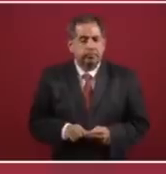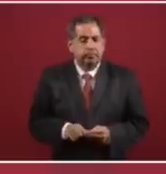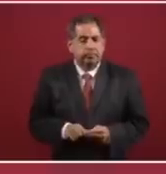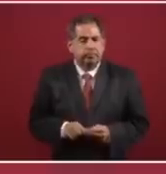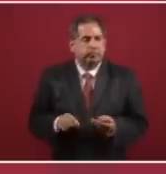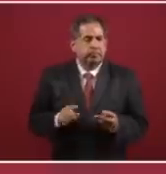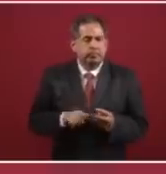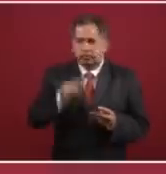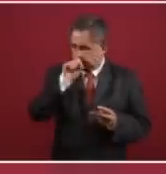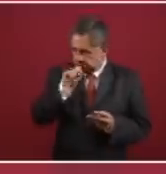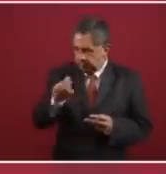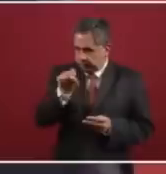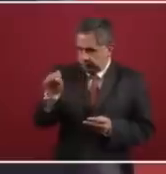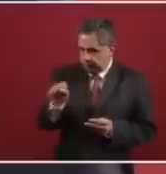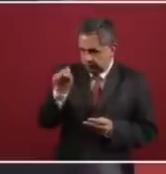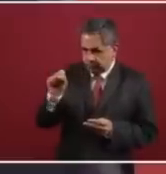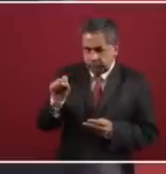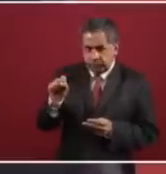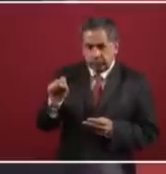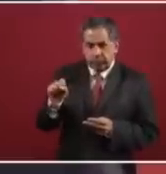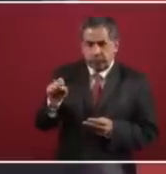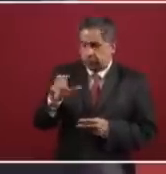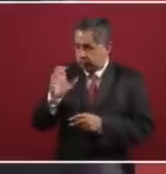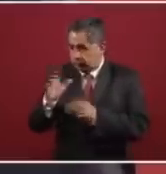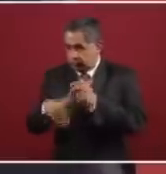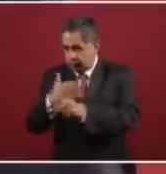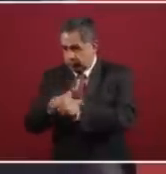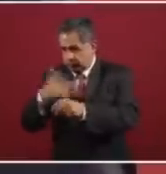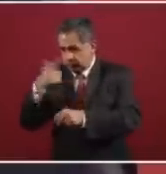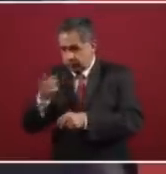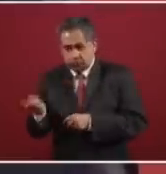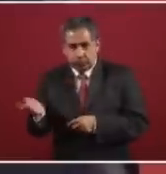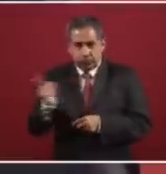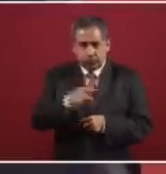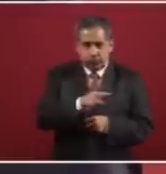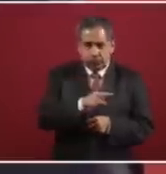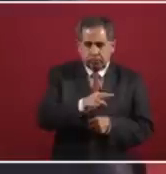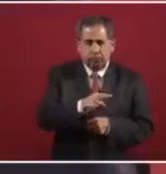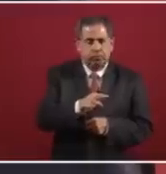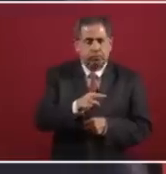Y el mismo sábado, por la tarde-noche,